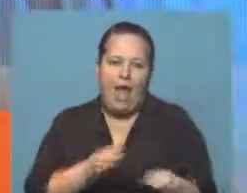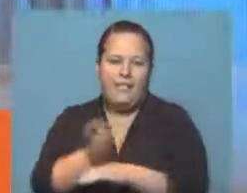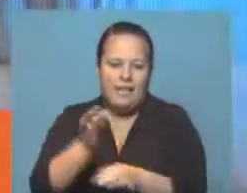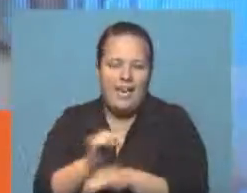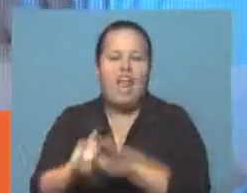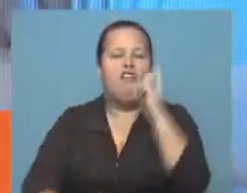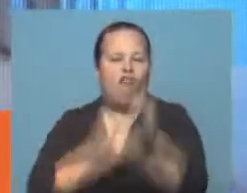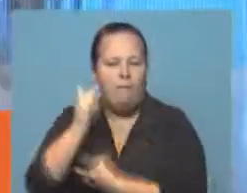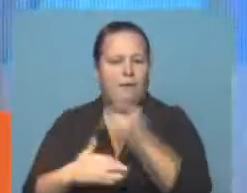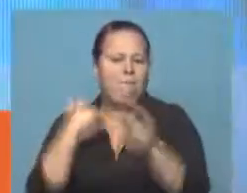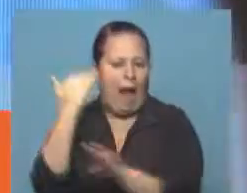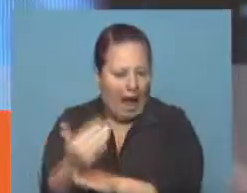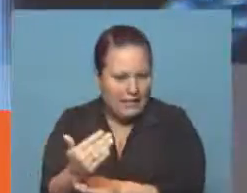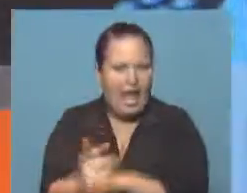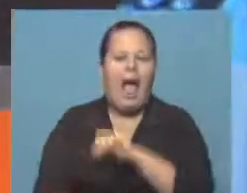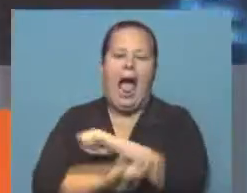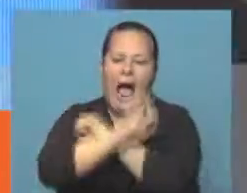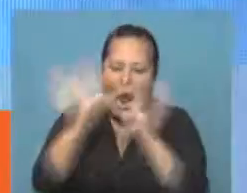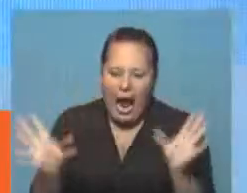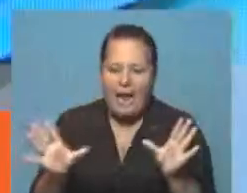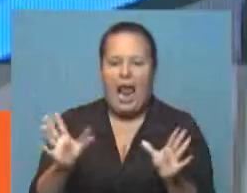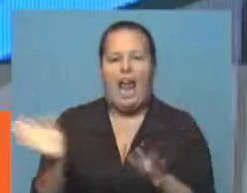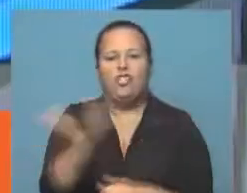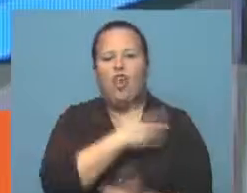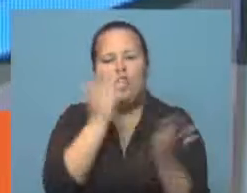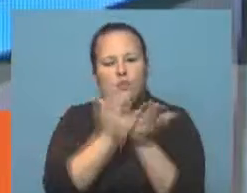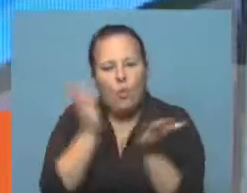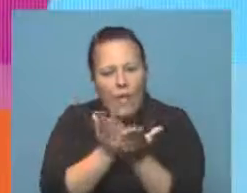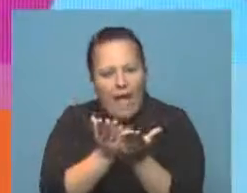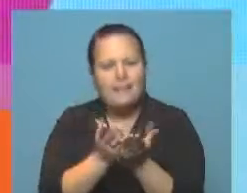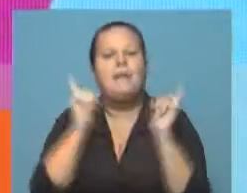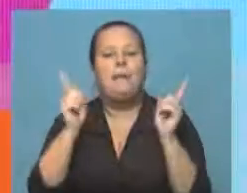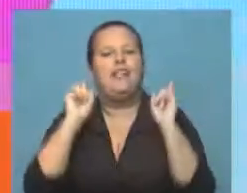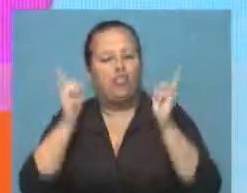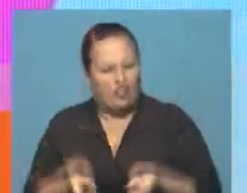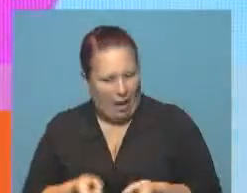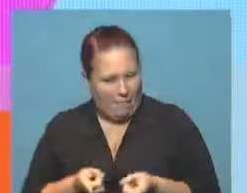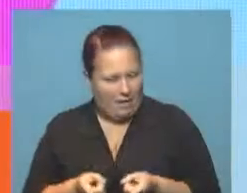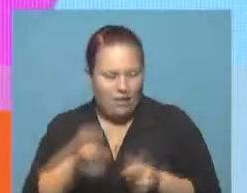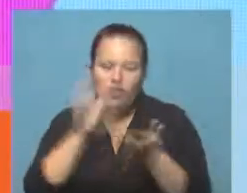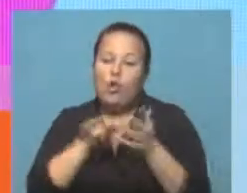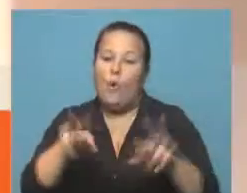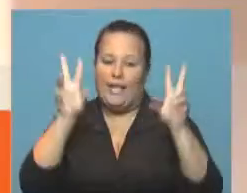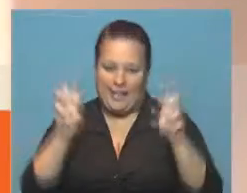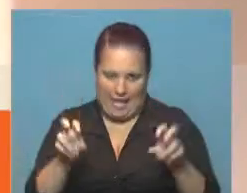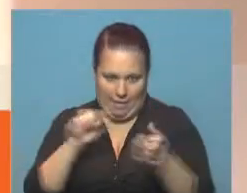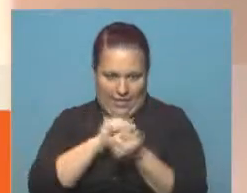la información, aclarar a todos los estudiantes y a los docentes sobre estos temas.